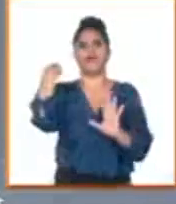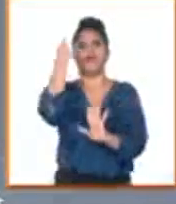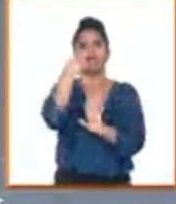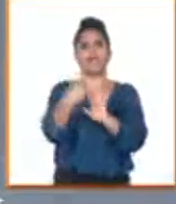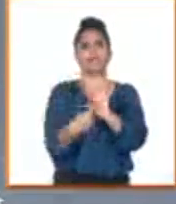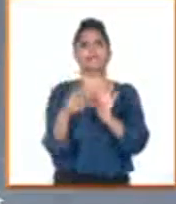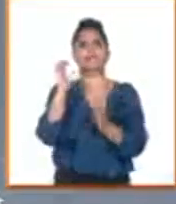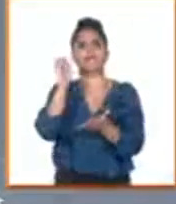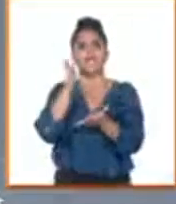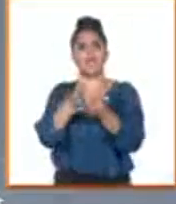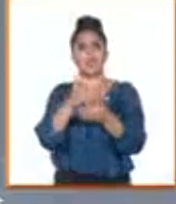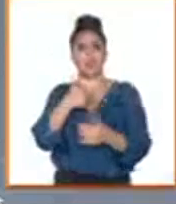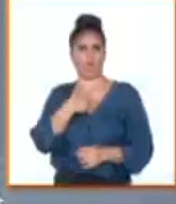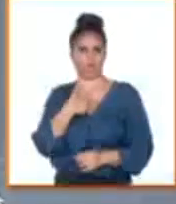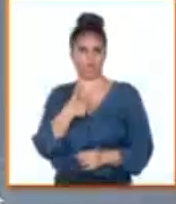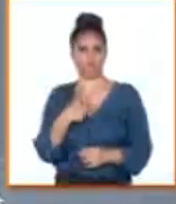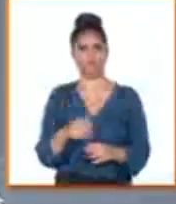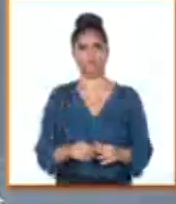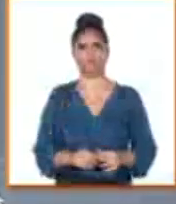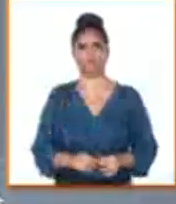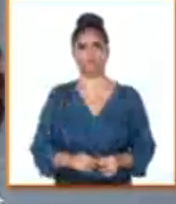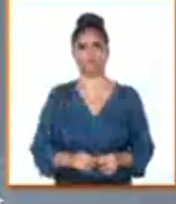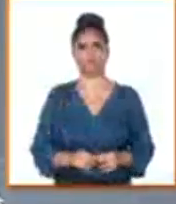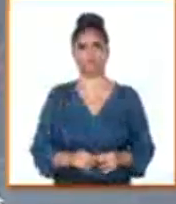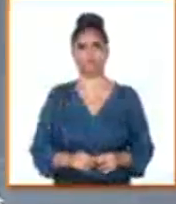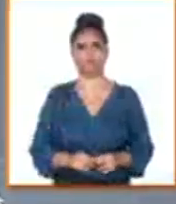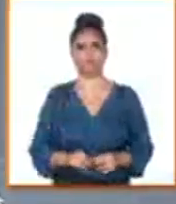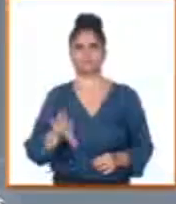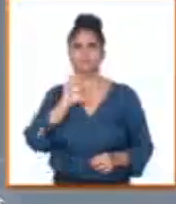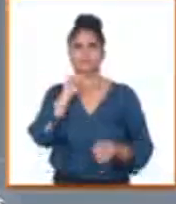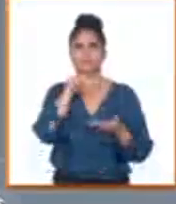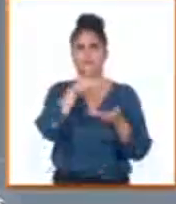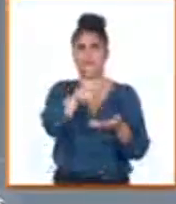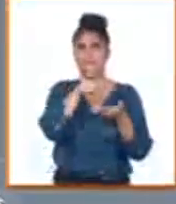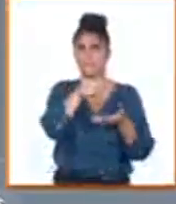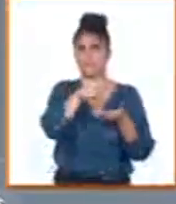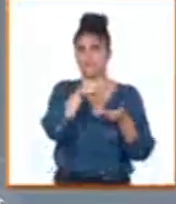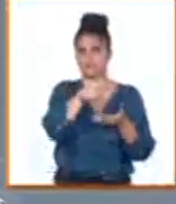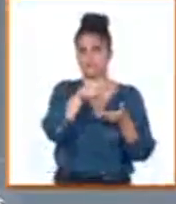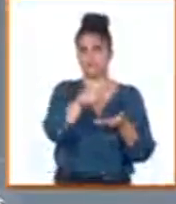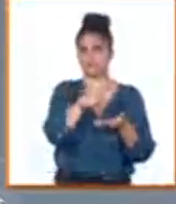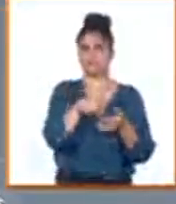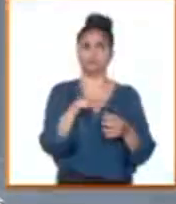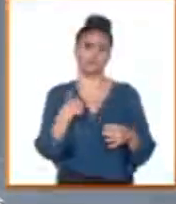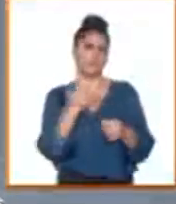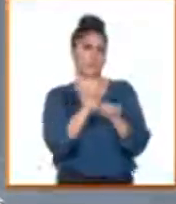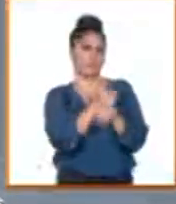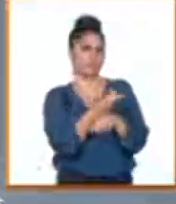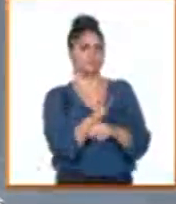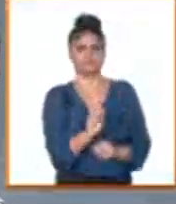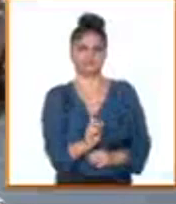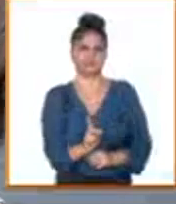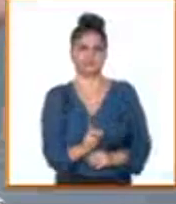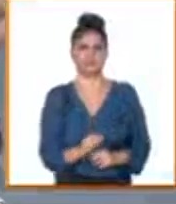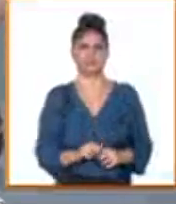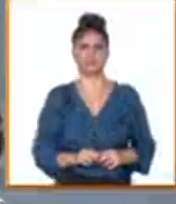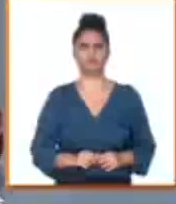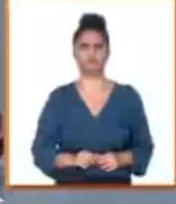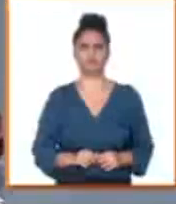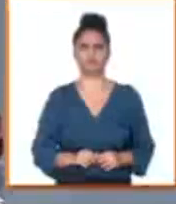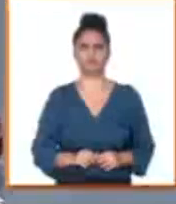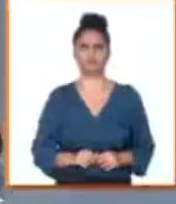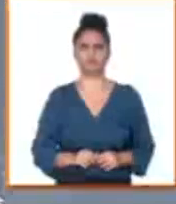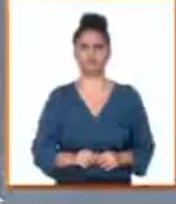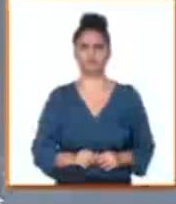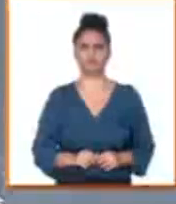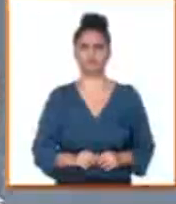que tiene. Fíjense, hablaban de las campañas. Yo no voy a detenerme en eso, porque para mí cuando hacen campaña, bueno, es porque si los perros ladran, Sancho,